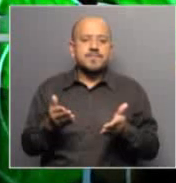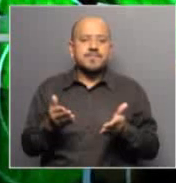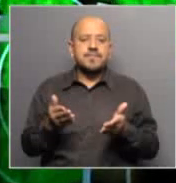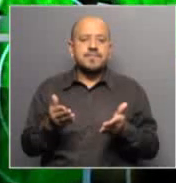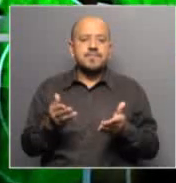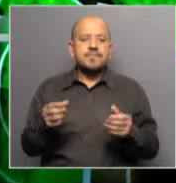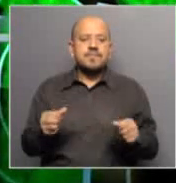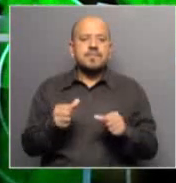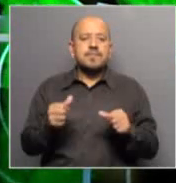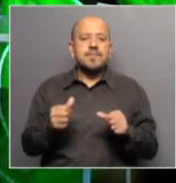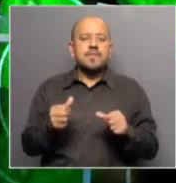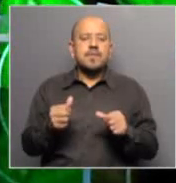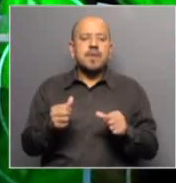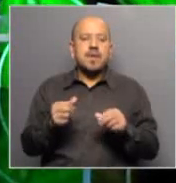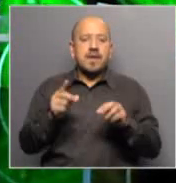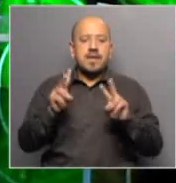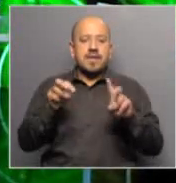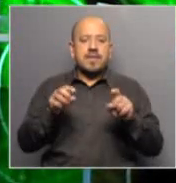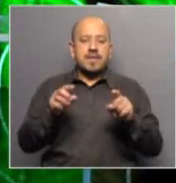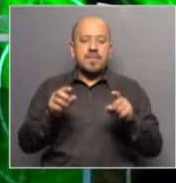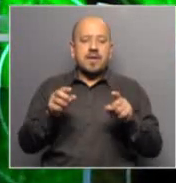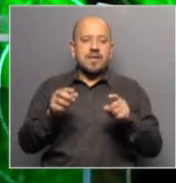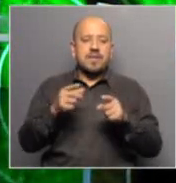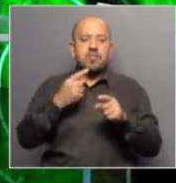en un ambiente ciudadano como lo constituyen